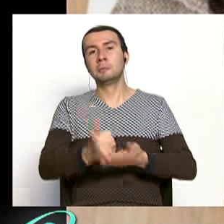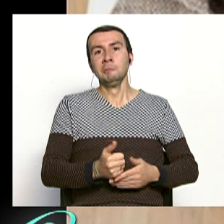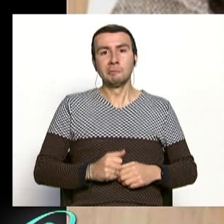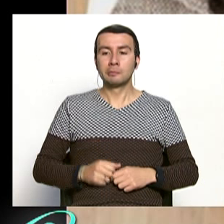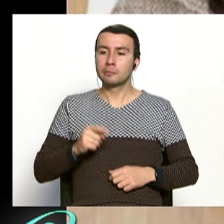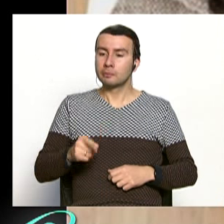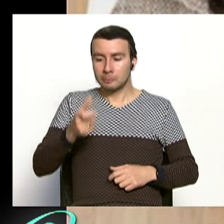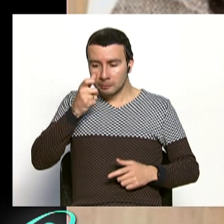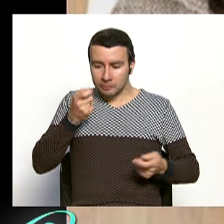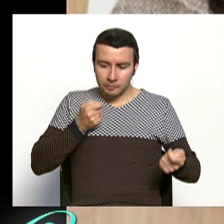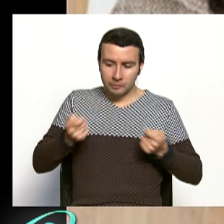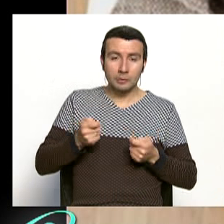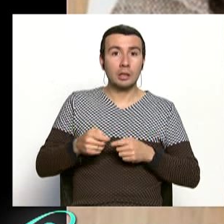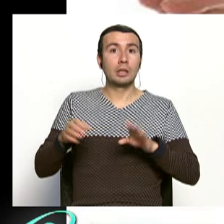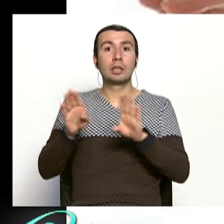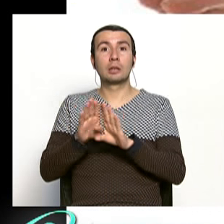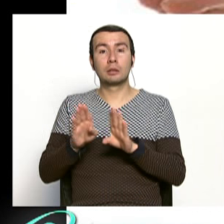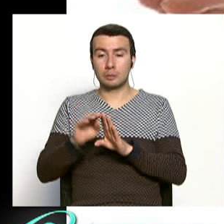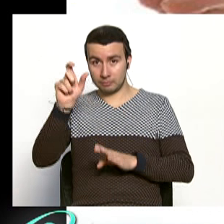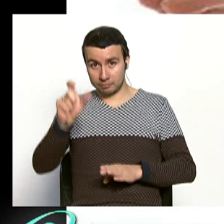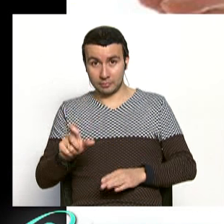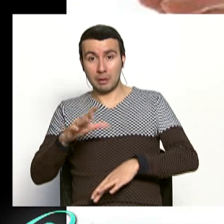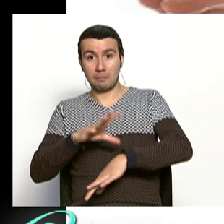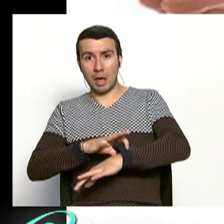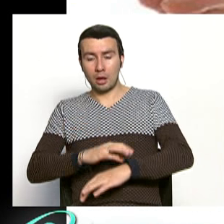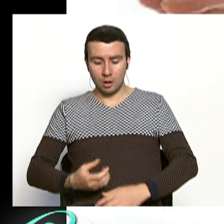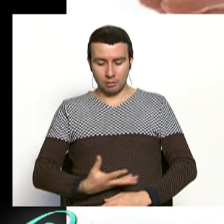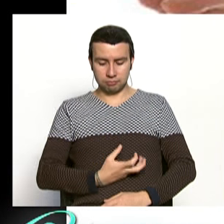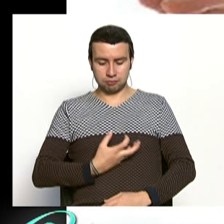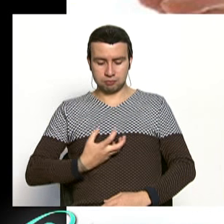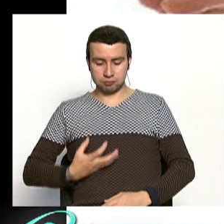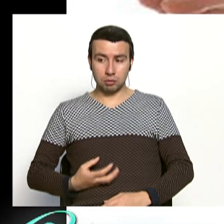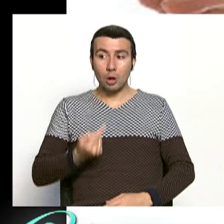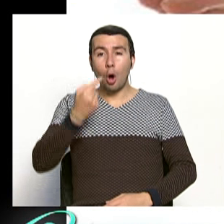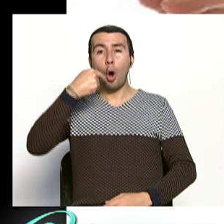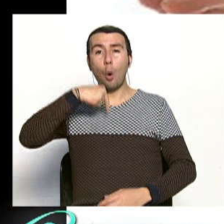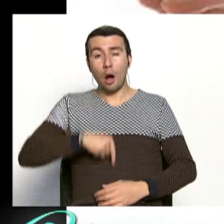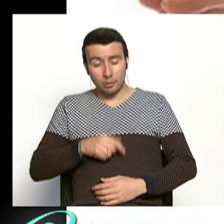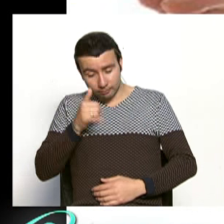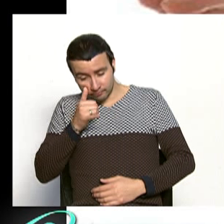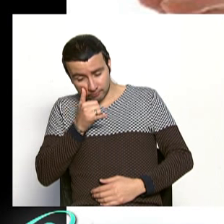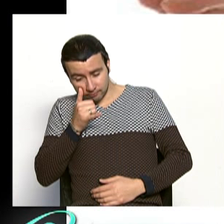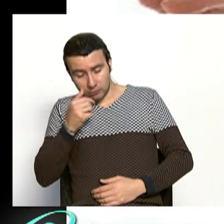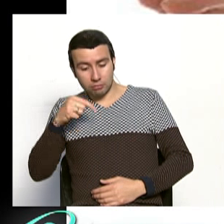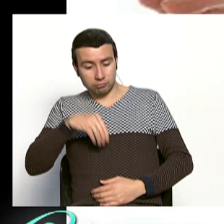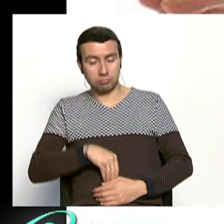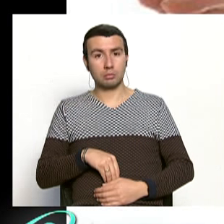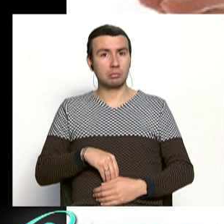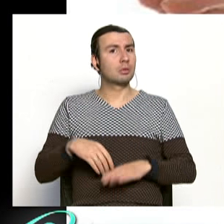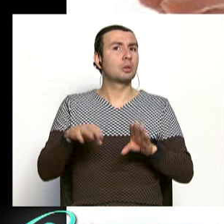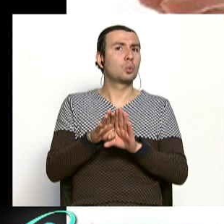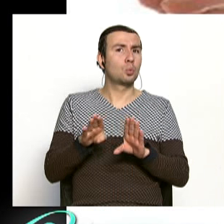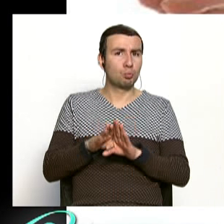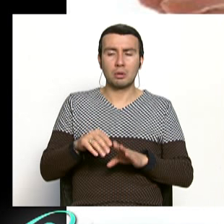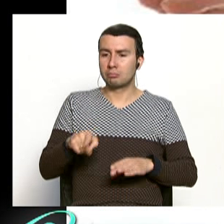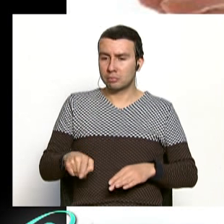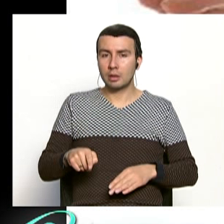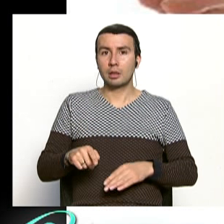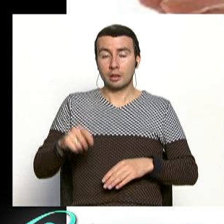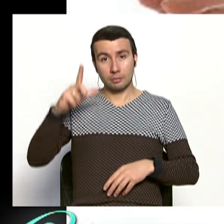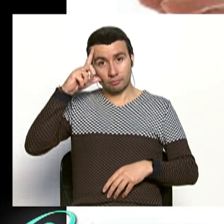mirar así como el gastroenterólogo Mira pues el el el ginecólogo tiene que hacer unas incisiones